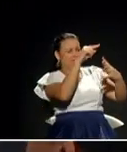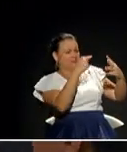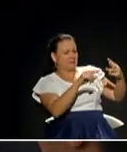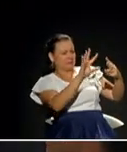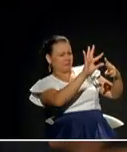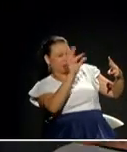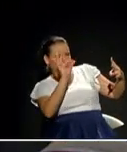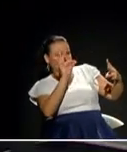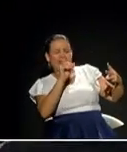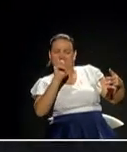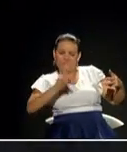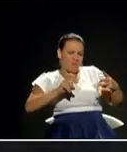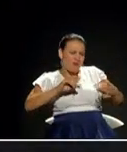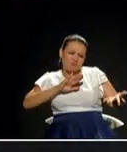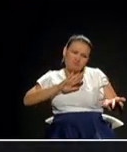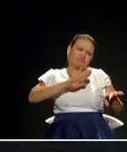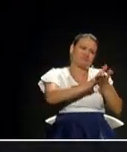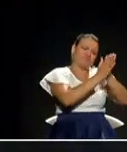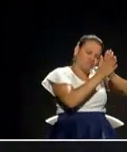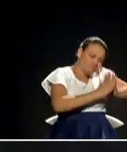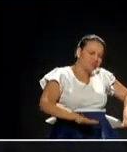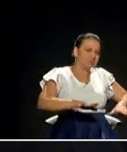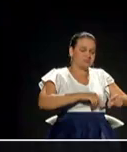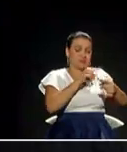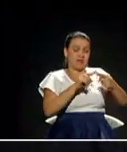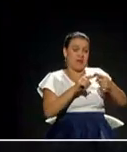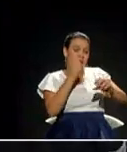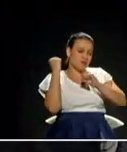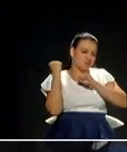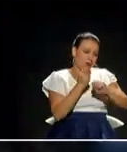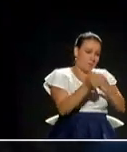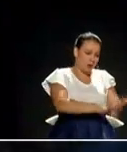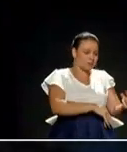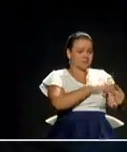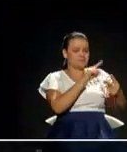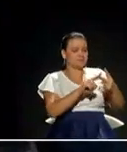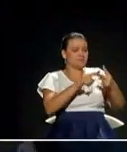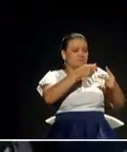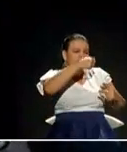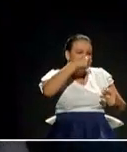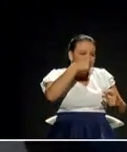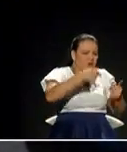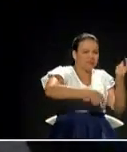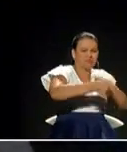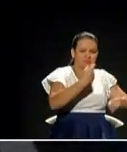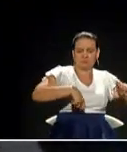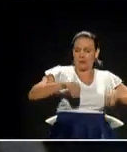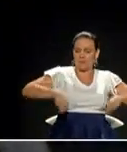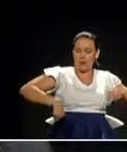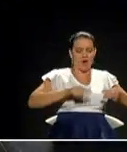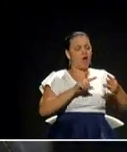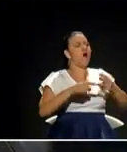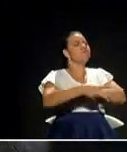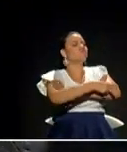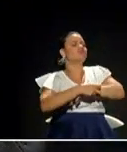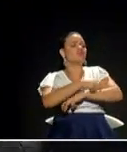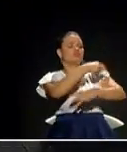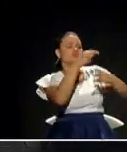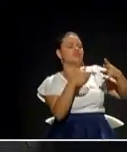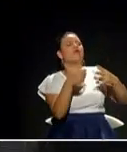una eventual alcaldía homicidio microtráfico o hurto bueno